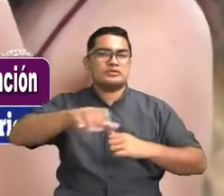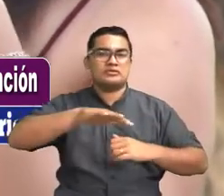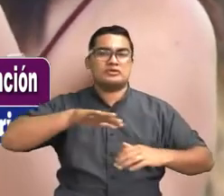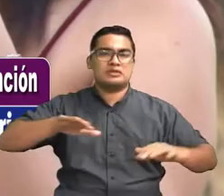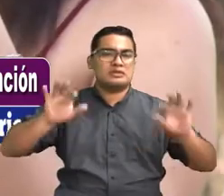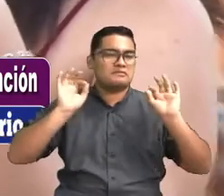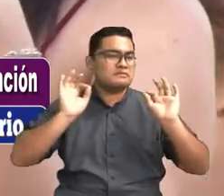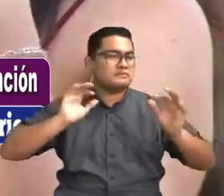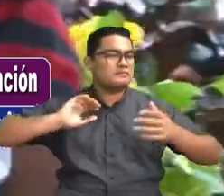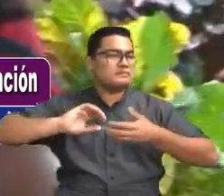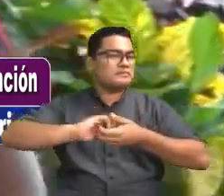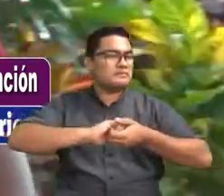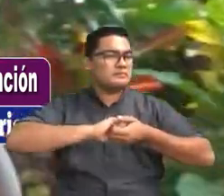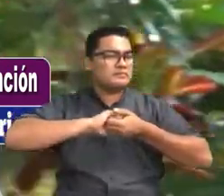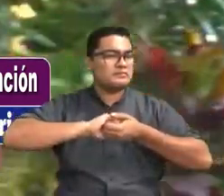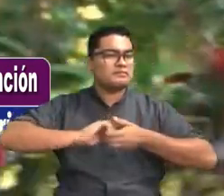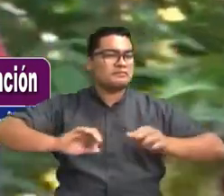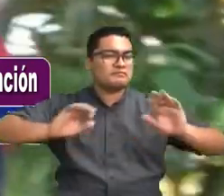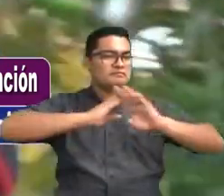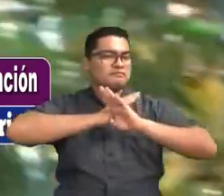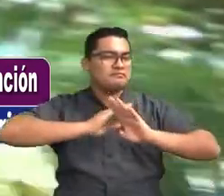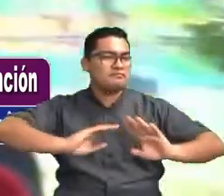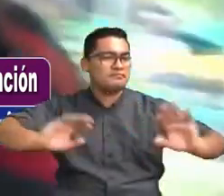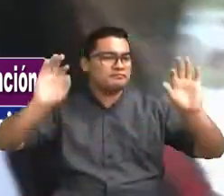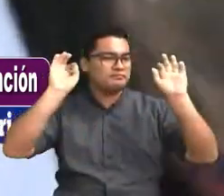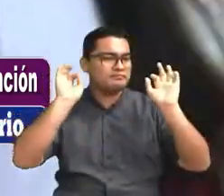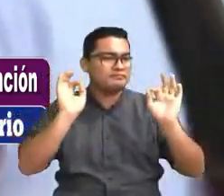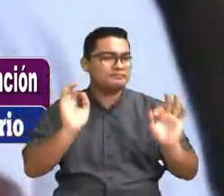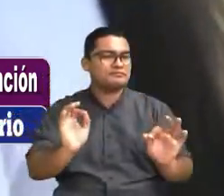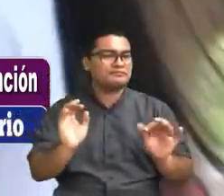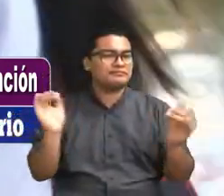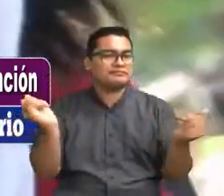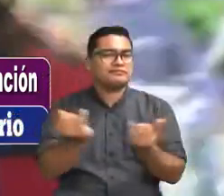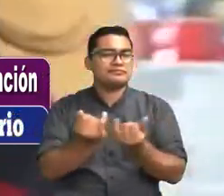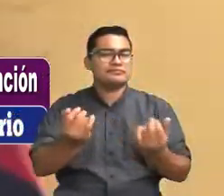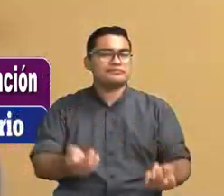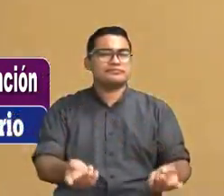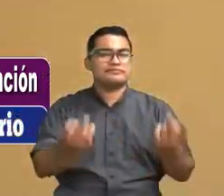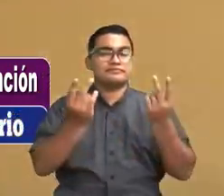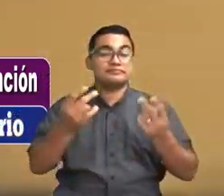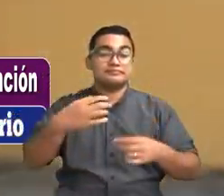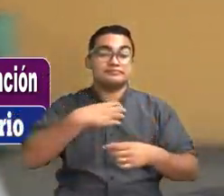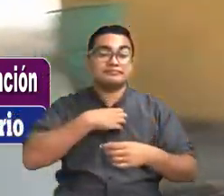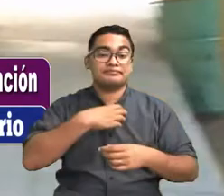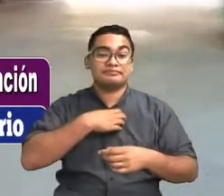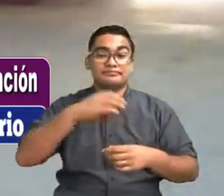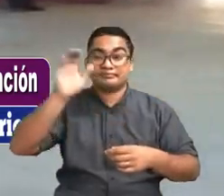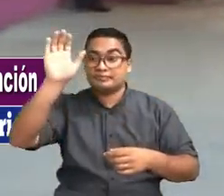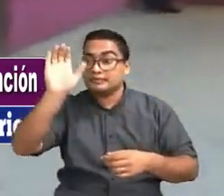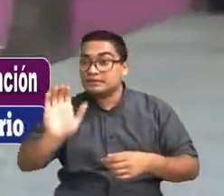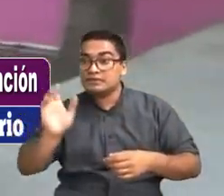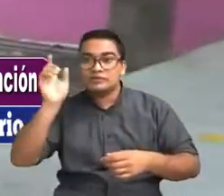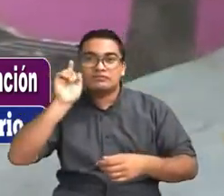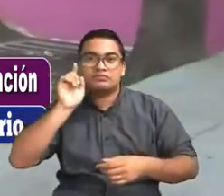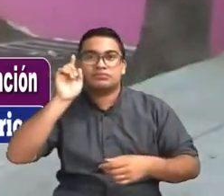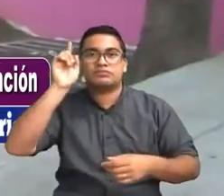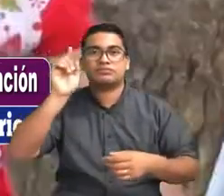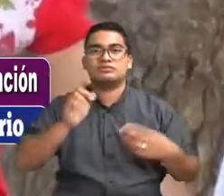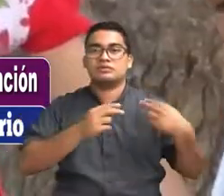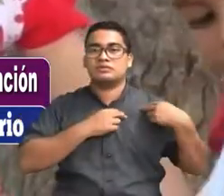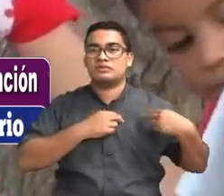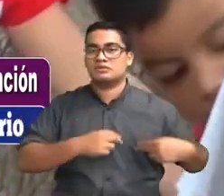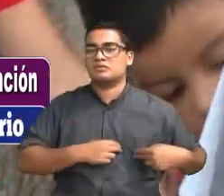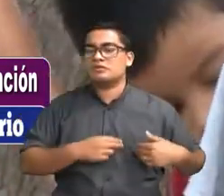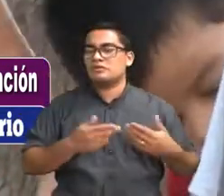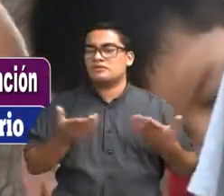entornos amigables, en entornos pacíficos, en entornos vitales, pues para su desarrollo como seres humanos. ¿Cómo entendemos esa dinámica de